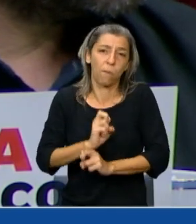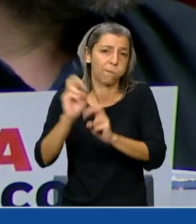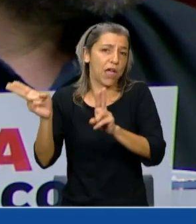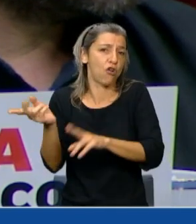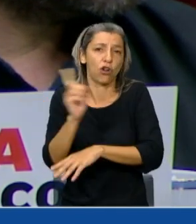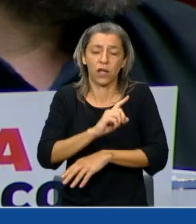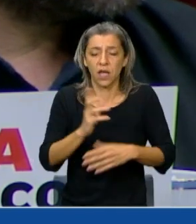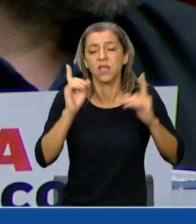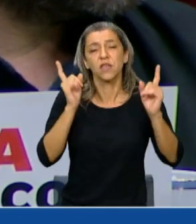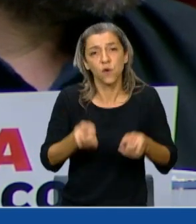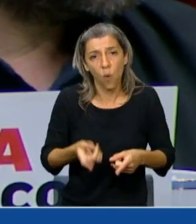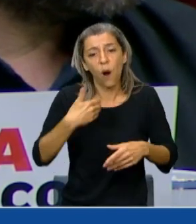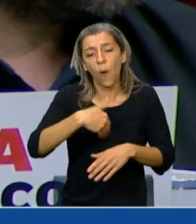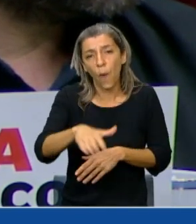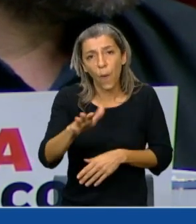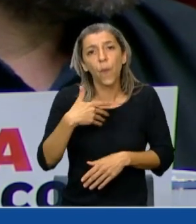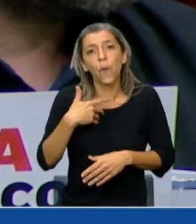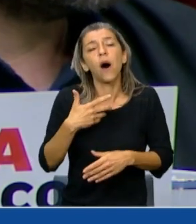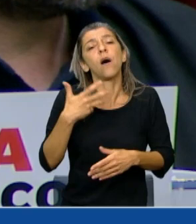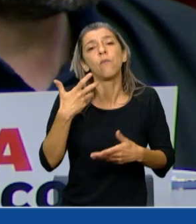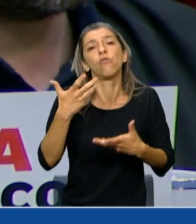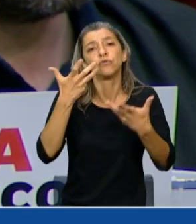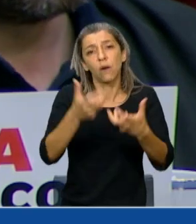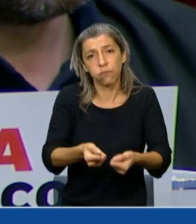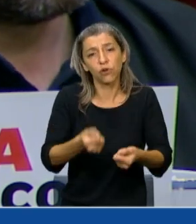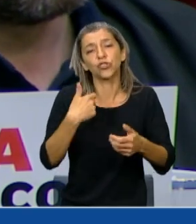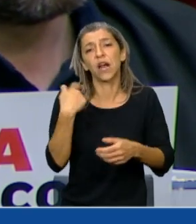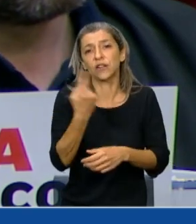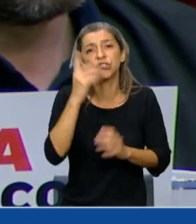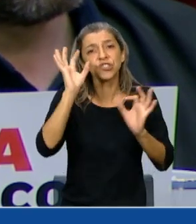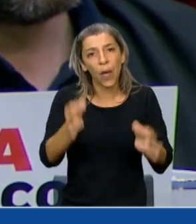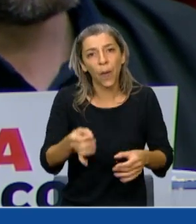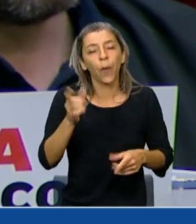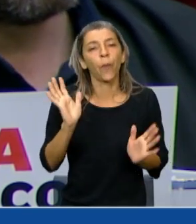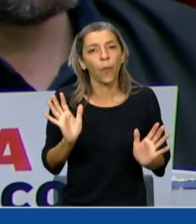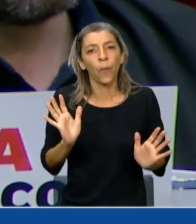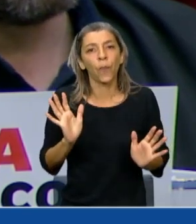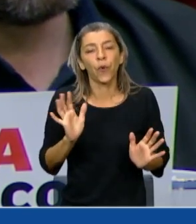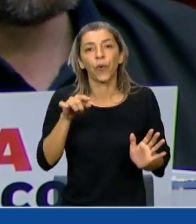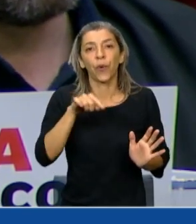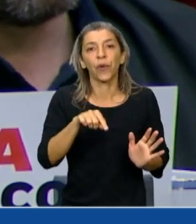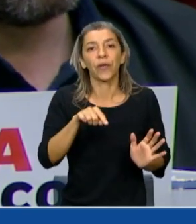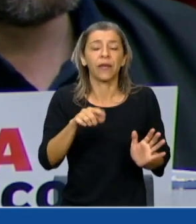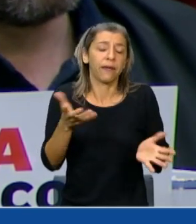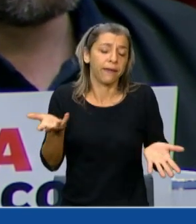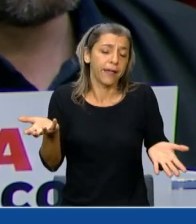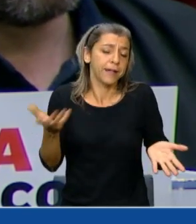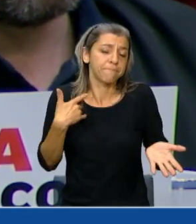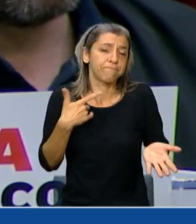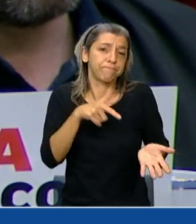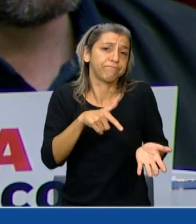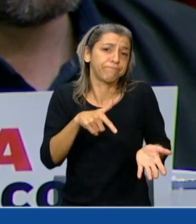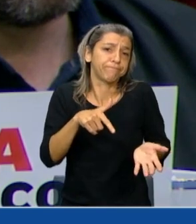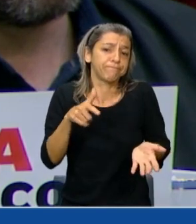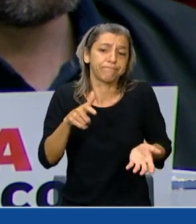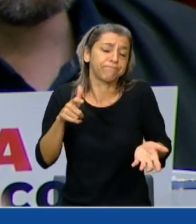así lo vamos a acompañar con todas estas reservas, sabiendo que si no, lo que puede ganar es todavía